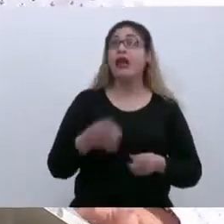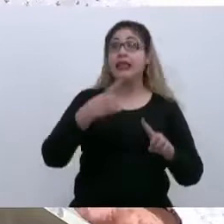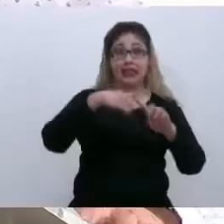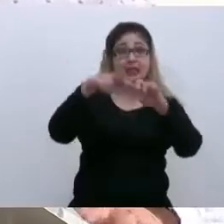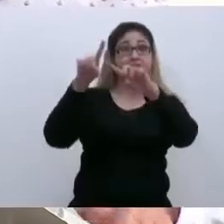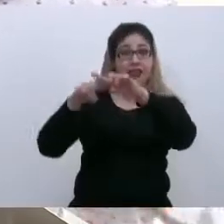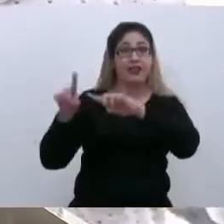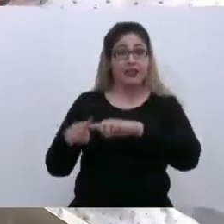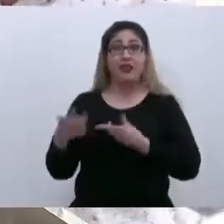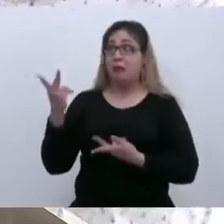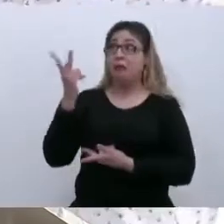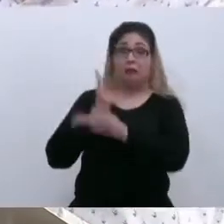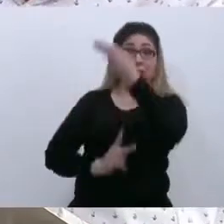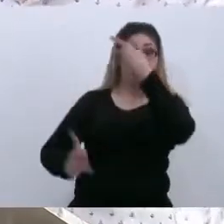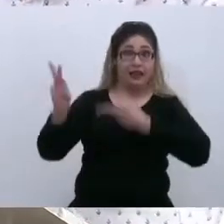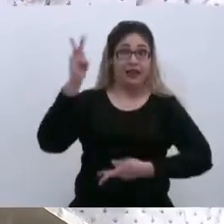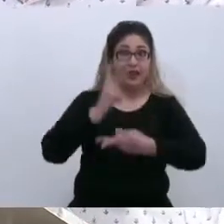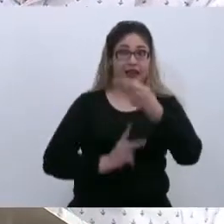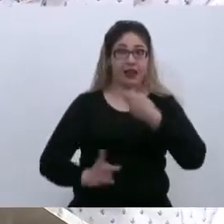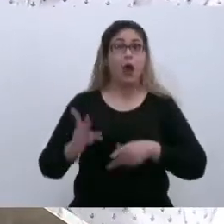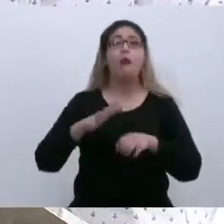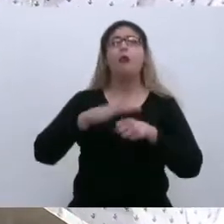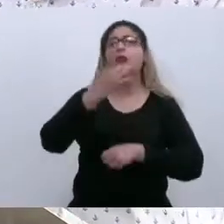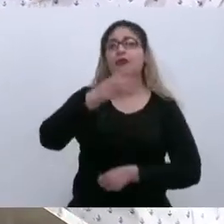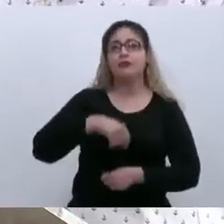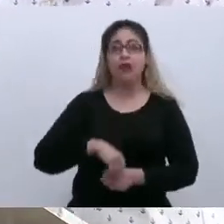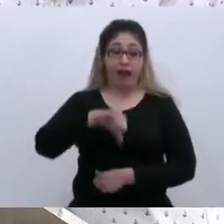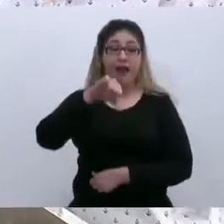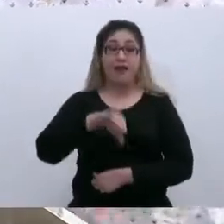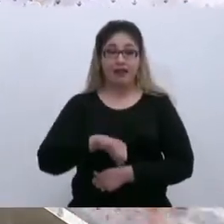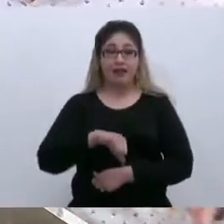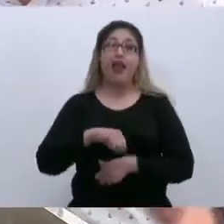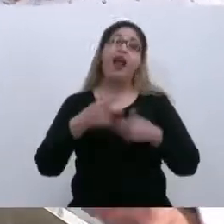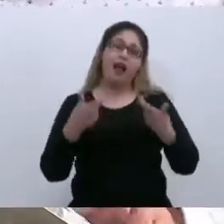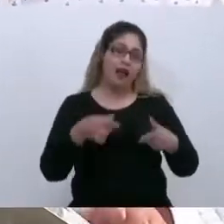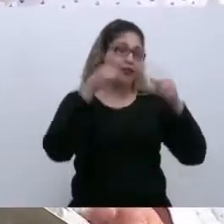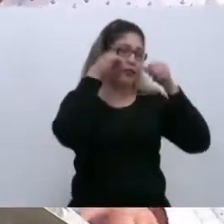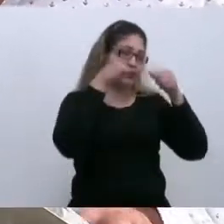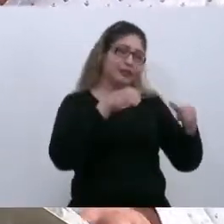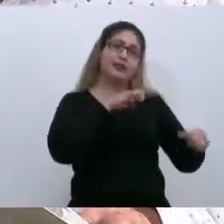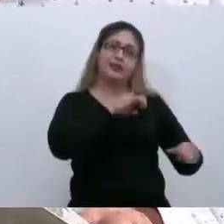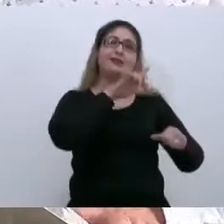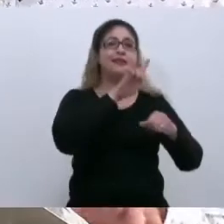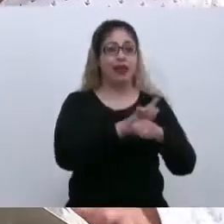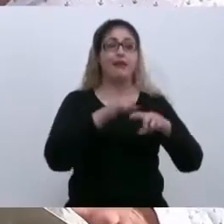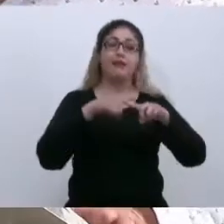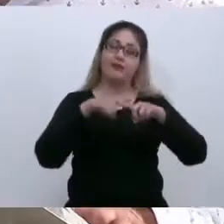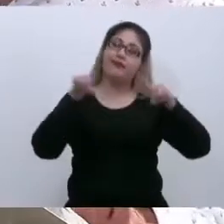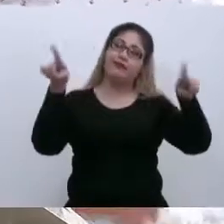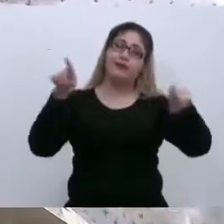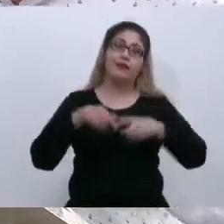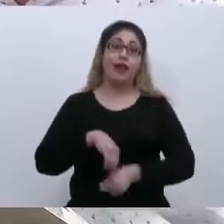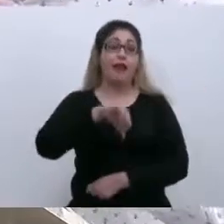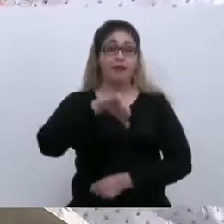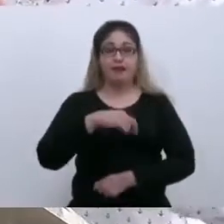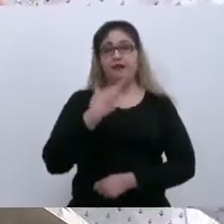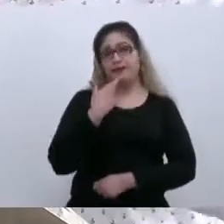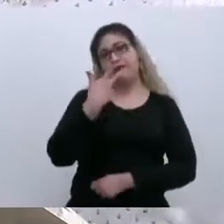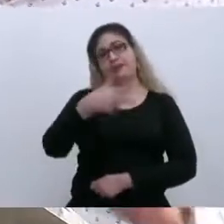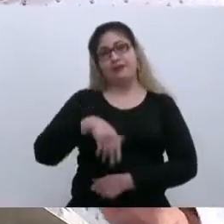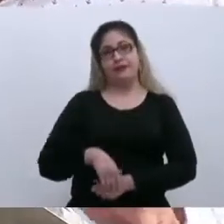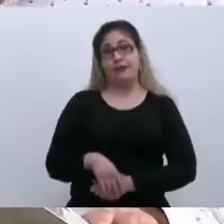esta región, vienen aquí por la calidad de los servicios que desde luego se prestan en esta